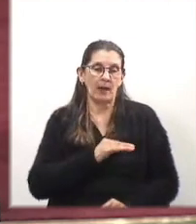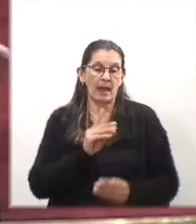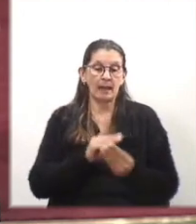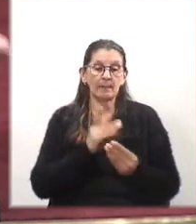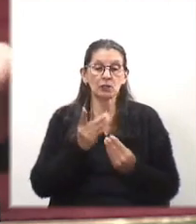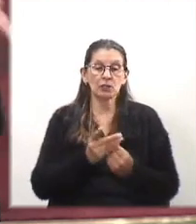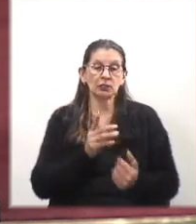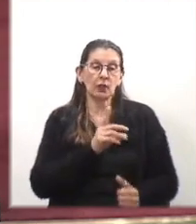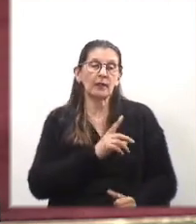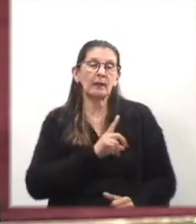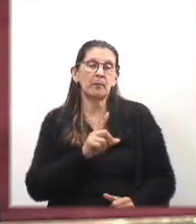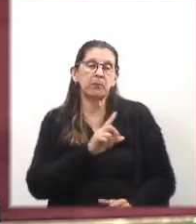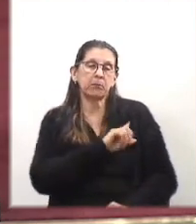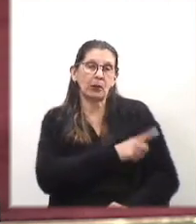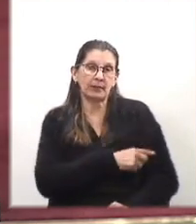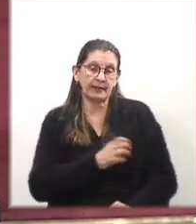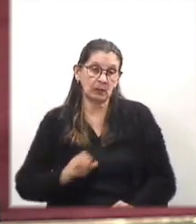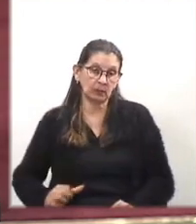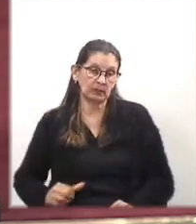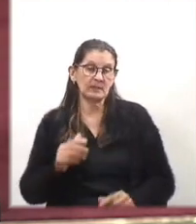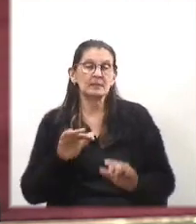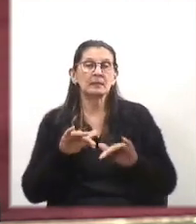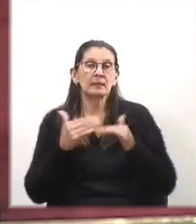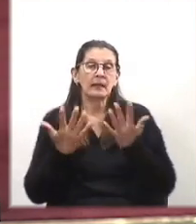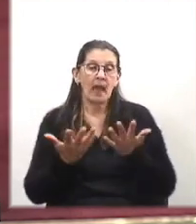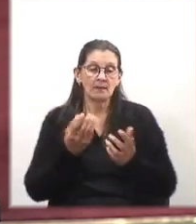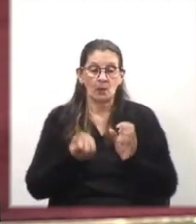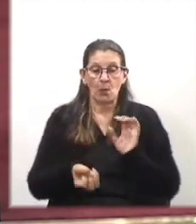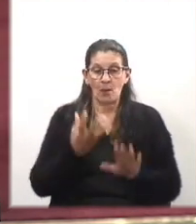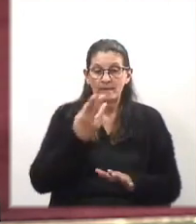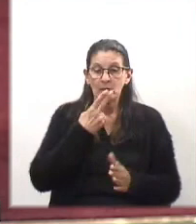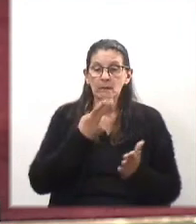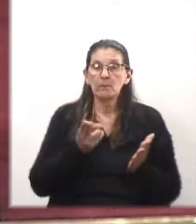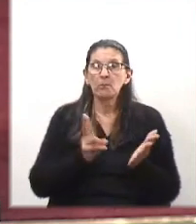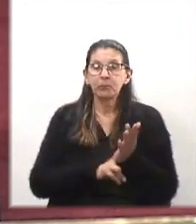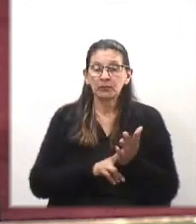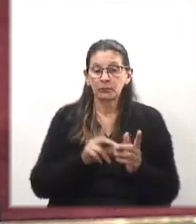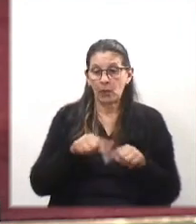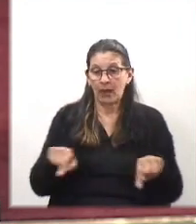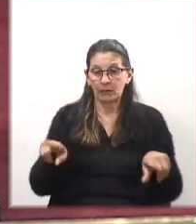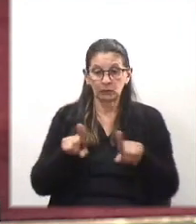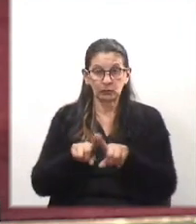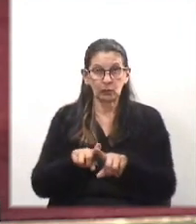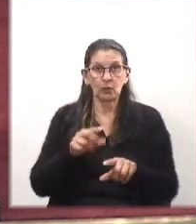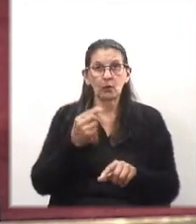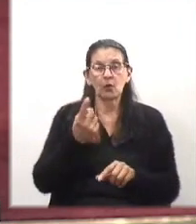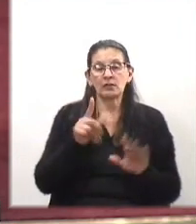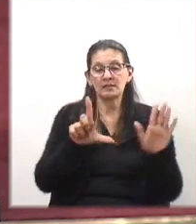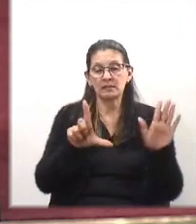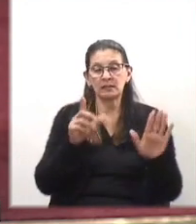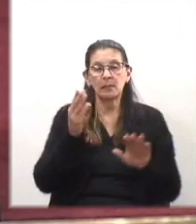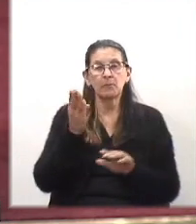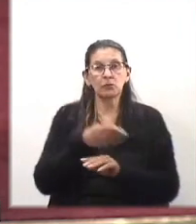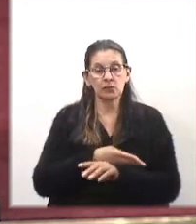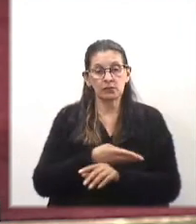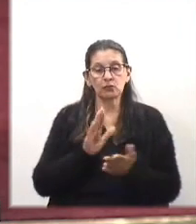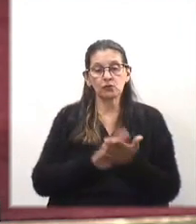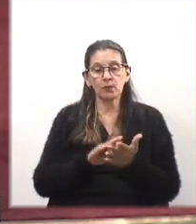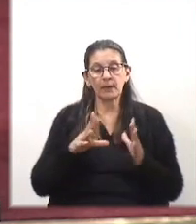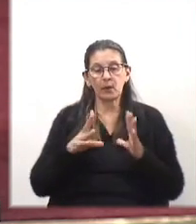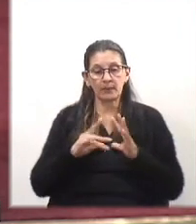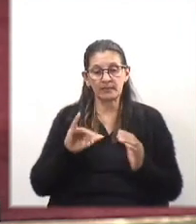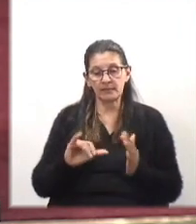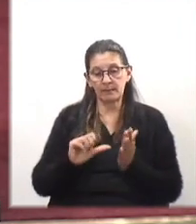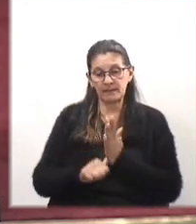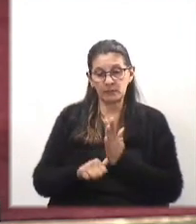del Poder Ejecutivo busca gravar con un nuevo impuesto a los afiliados pasivos con una tasa del 7% sobre las jubilaciones